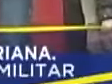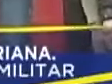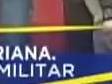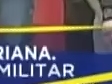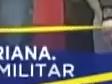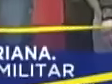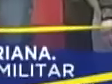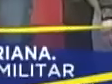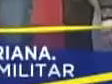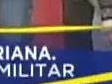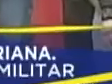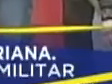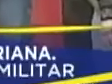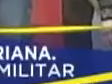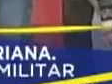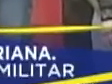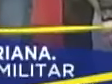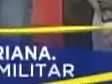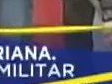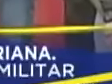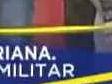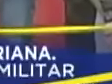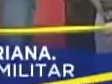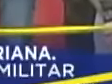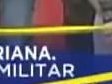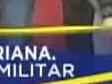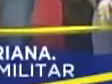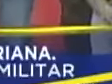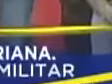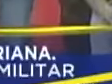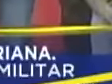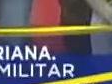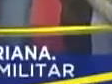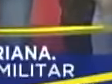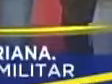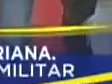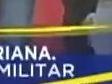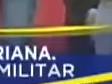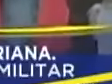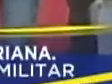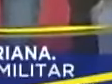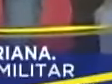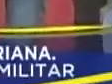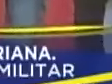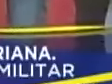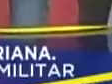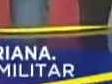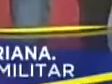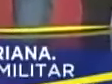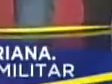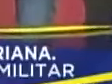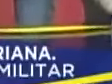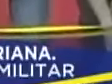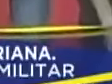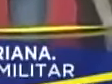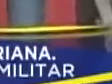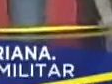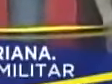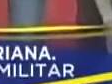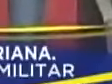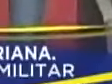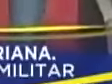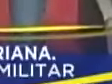diputado. De diputado a las catacumbas con el pueblo. Gracias, mi comandante. Bueno, ¡que viva el pueblo de Venezuela!